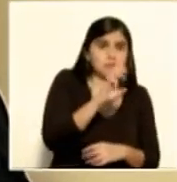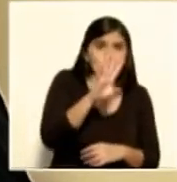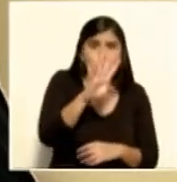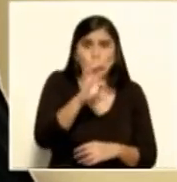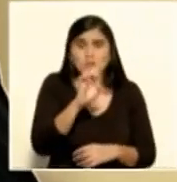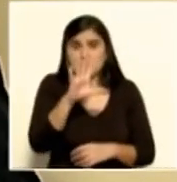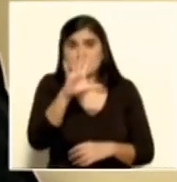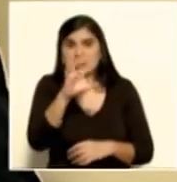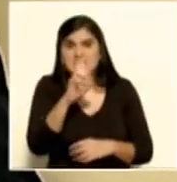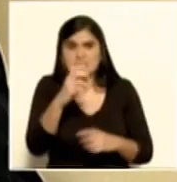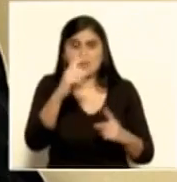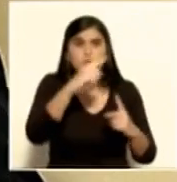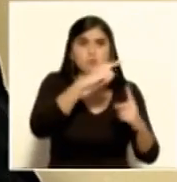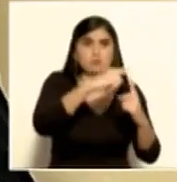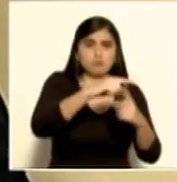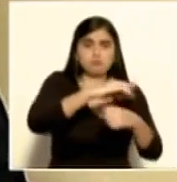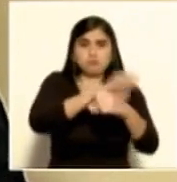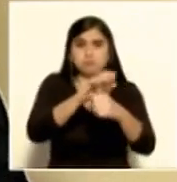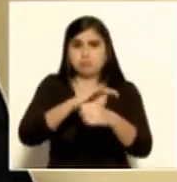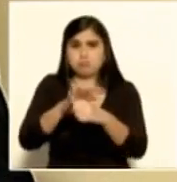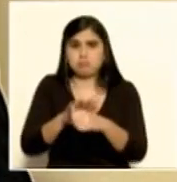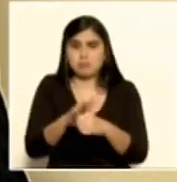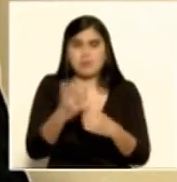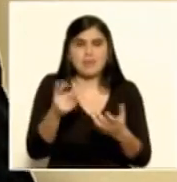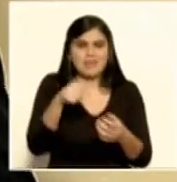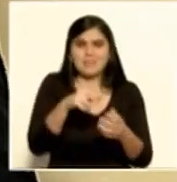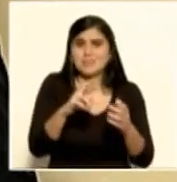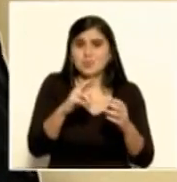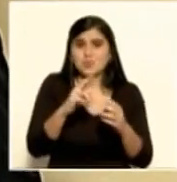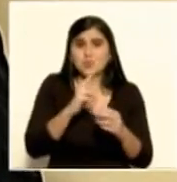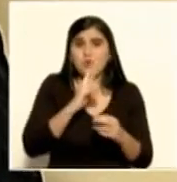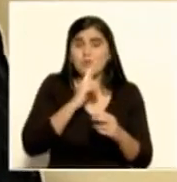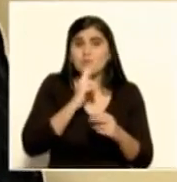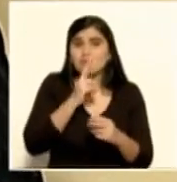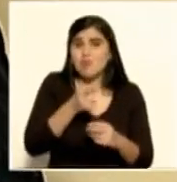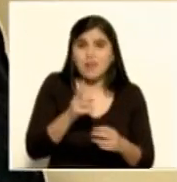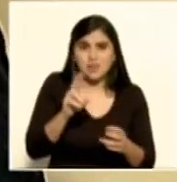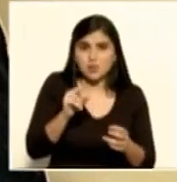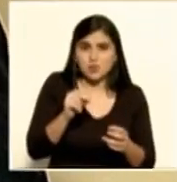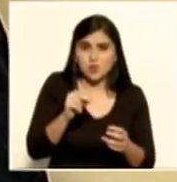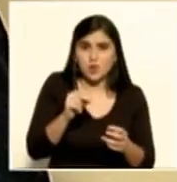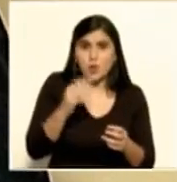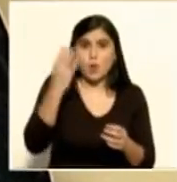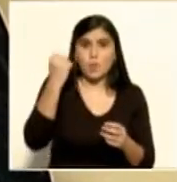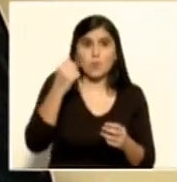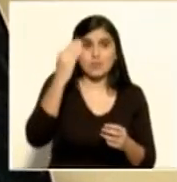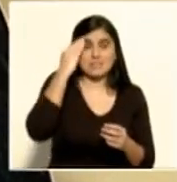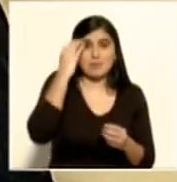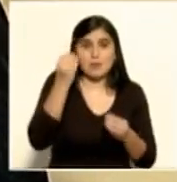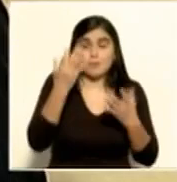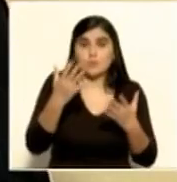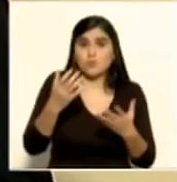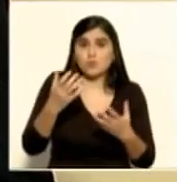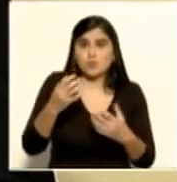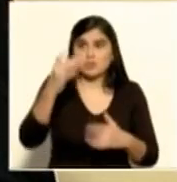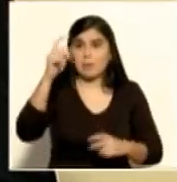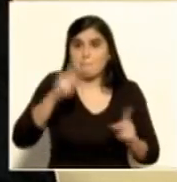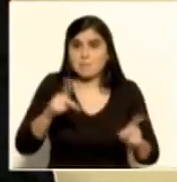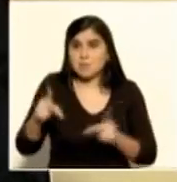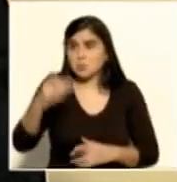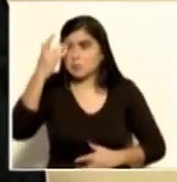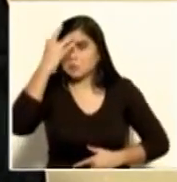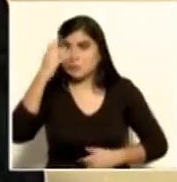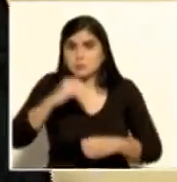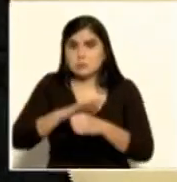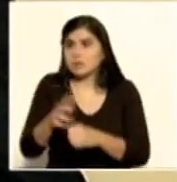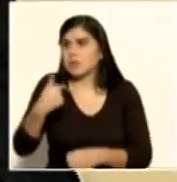real. Siempre se sabe que hay una cantidad de casos que no se están captando, porque la enfermedad se puede comportar silente. Entonces, en realidad, esta